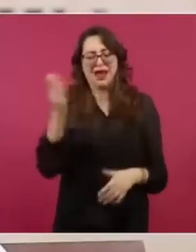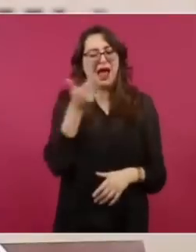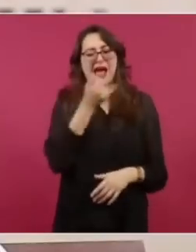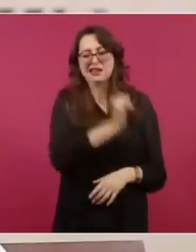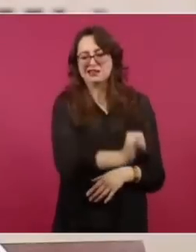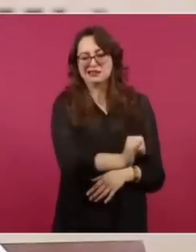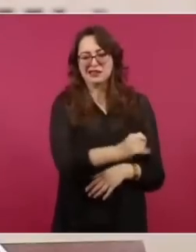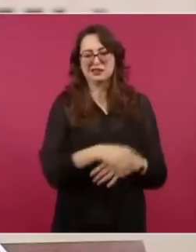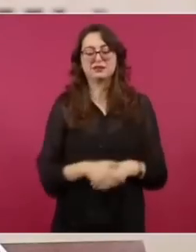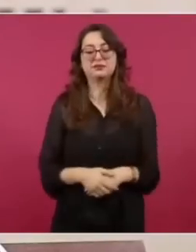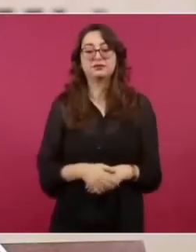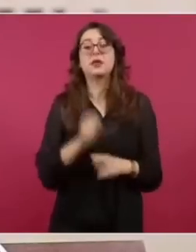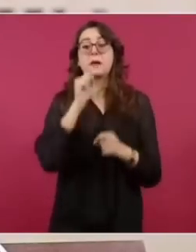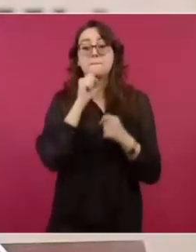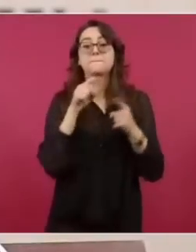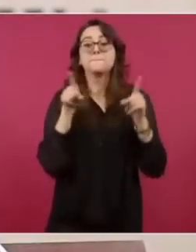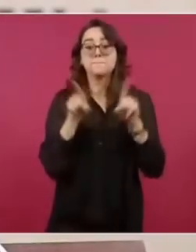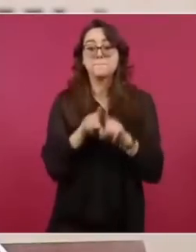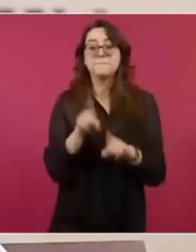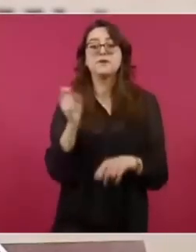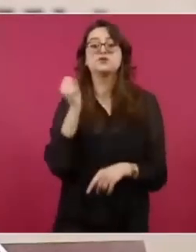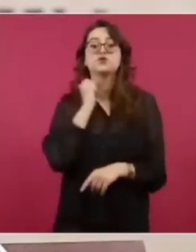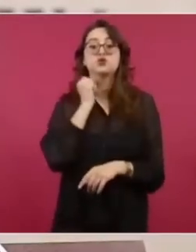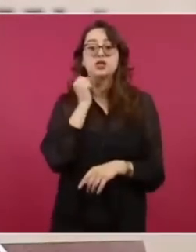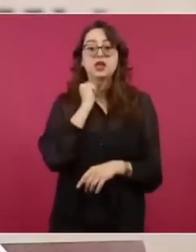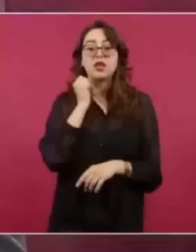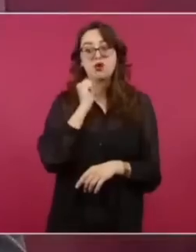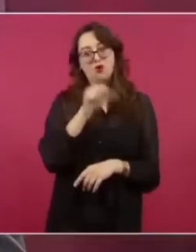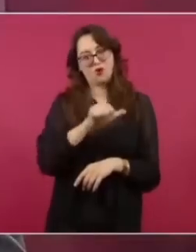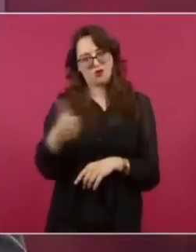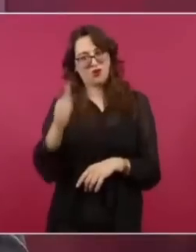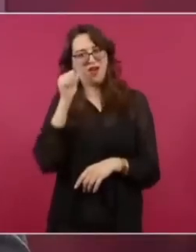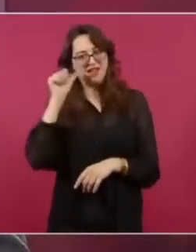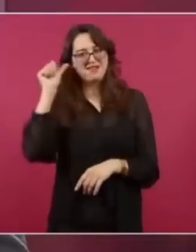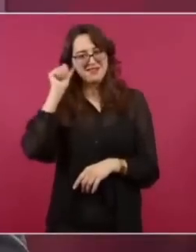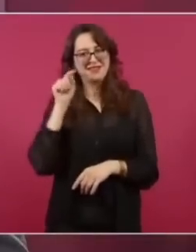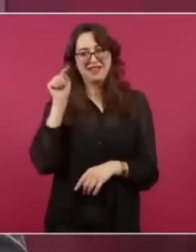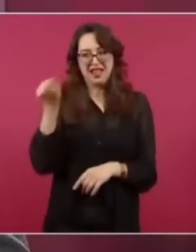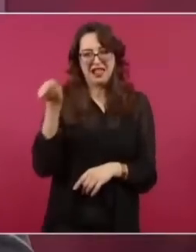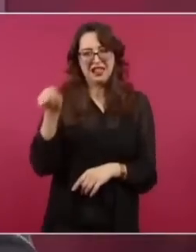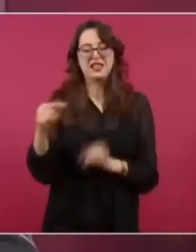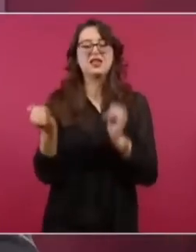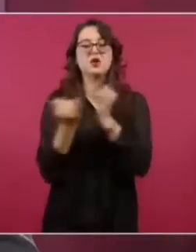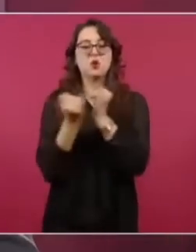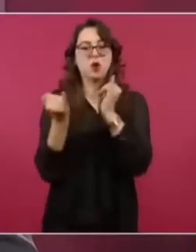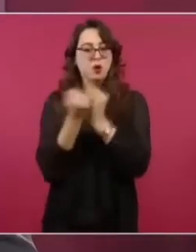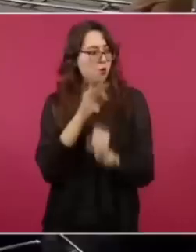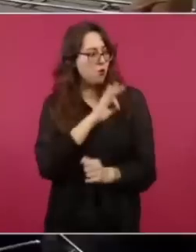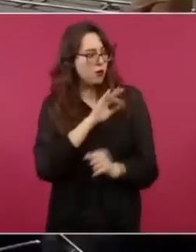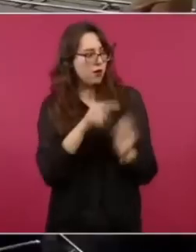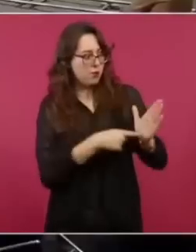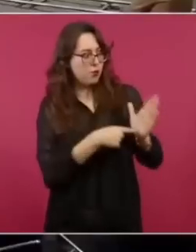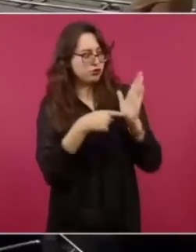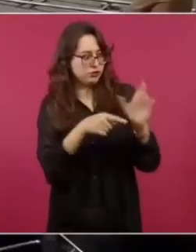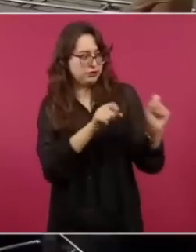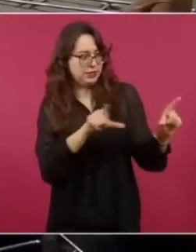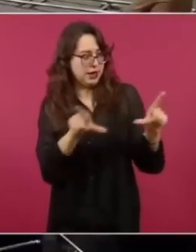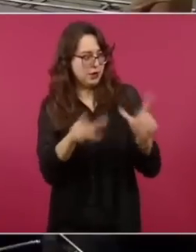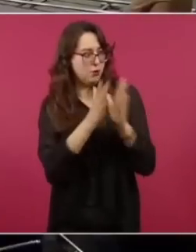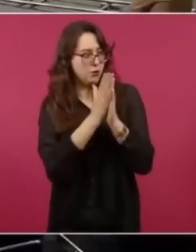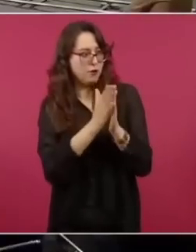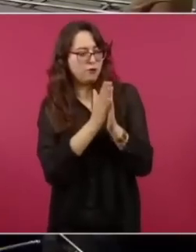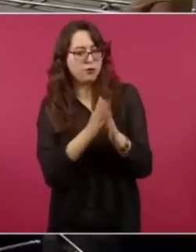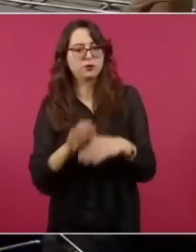son las declaraciones ayer del senador Kennedy no sé si las tengamos ahí las pueden poner